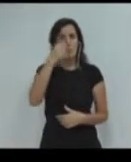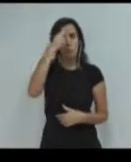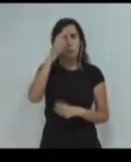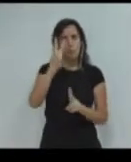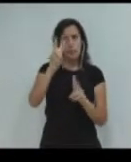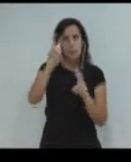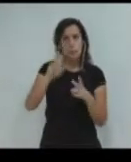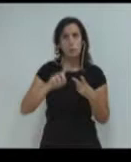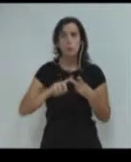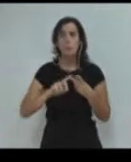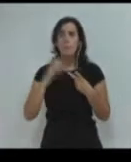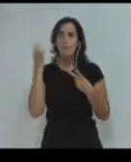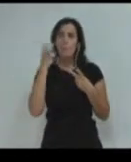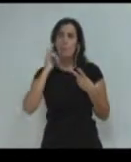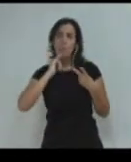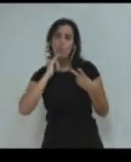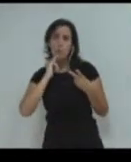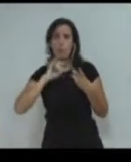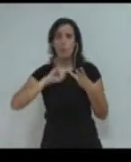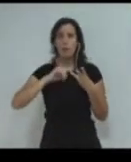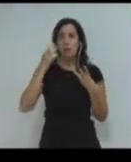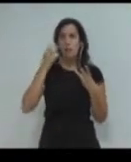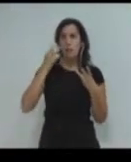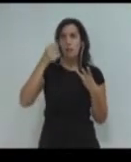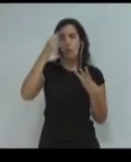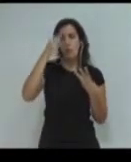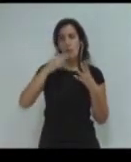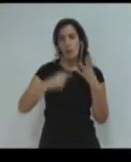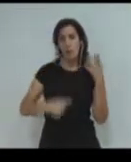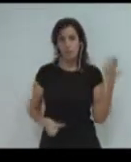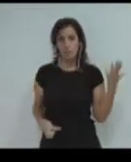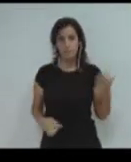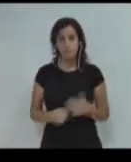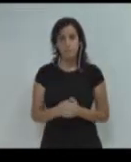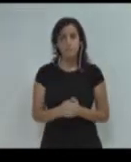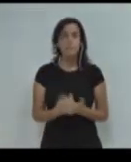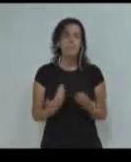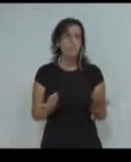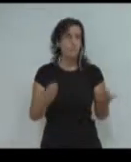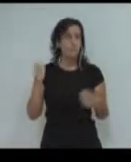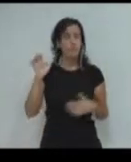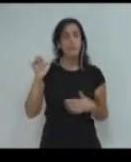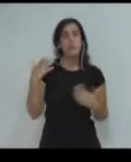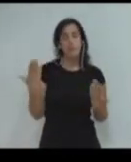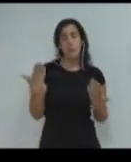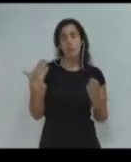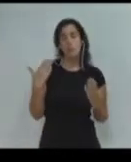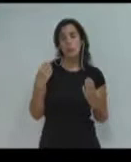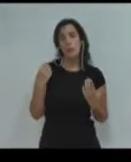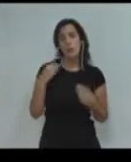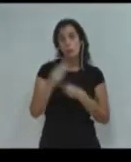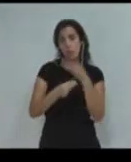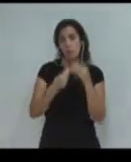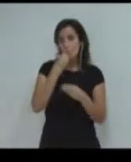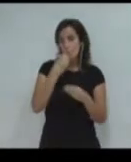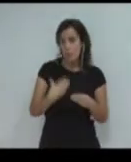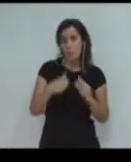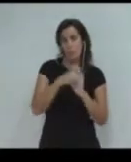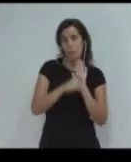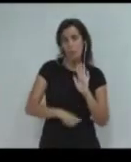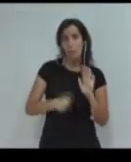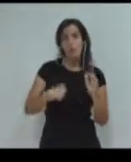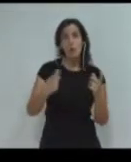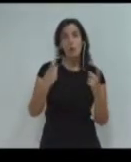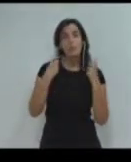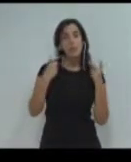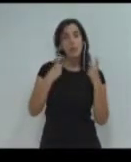los títulos, tengo que contemplar el idioma, tengo que contemplar Claro. tal, ¿no? En teoría es la buena utilización de esos programas, pero como nadie nos ha enseñado a